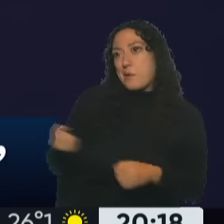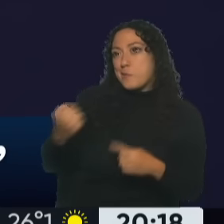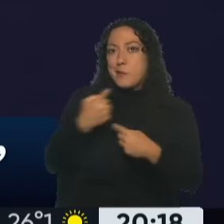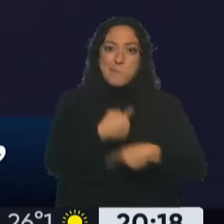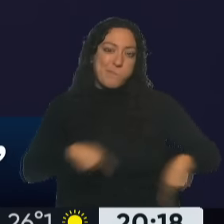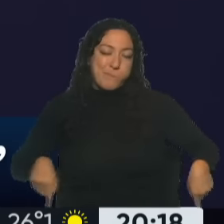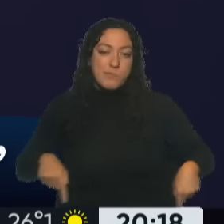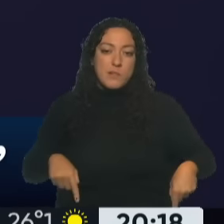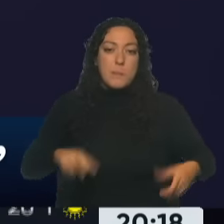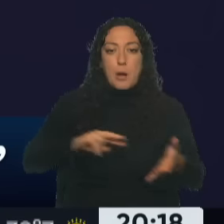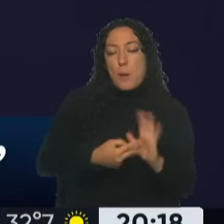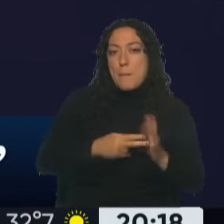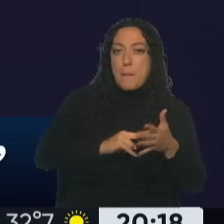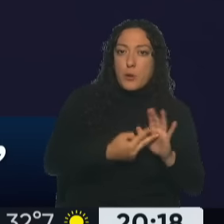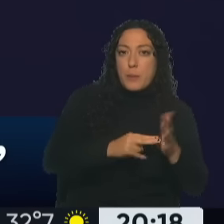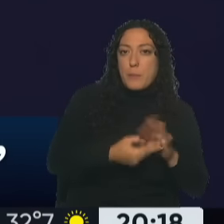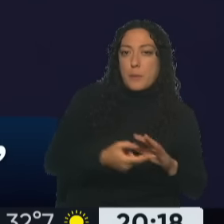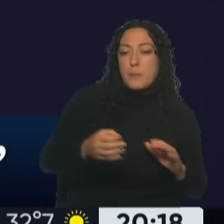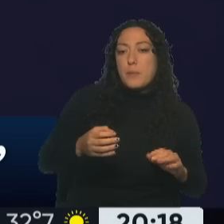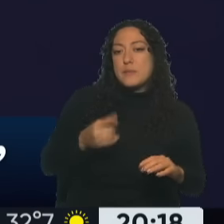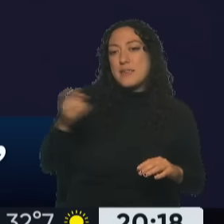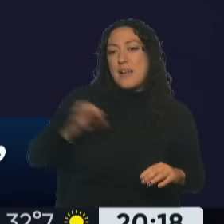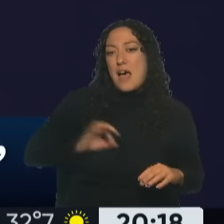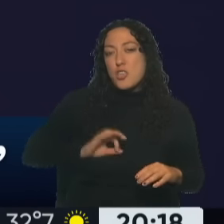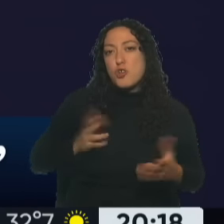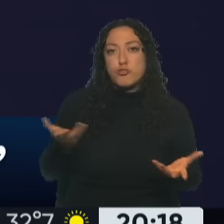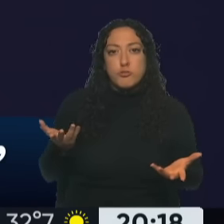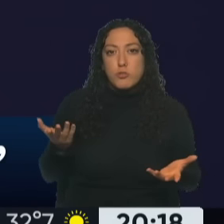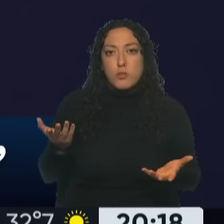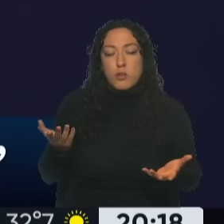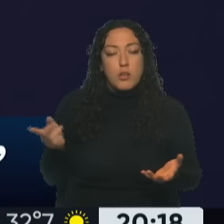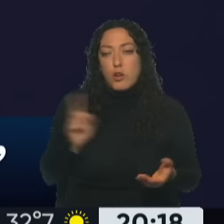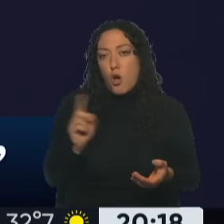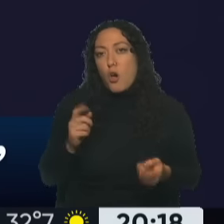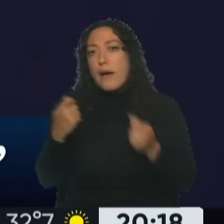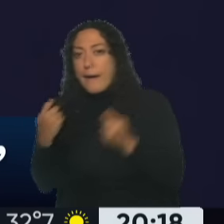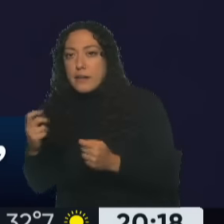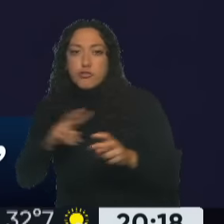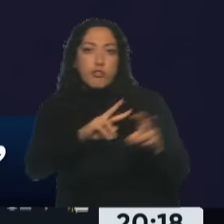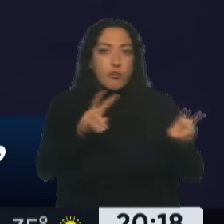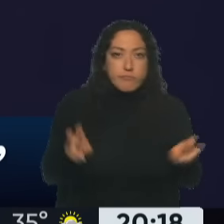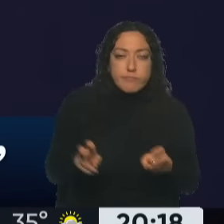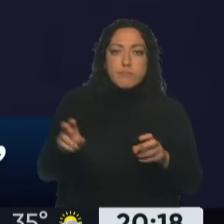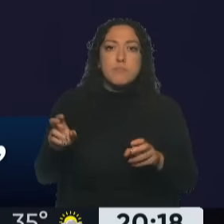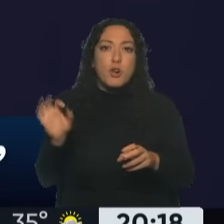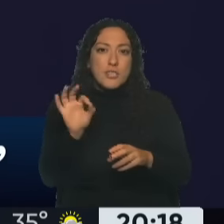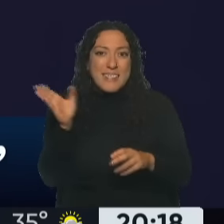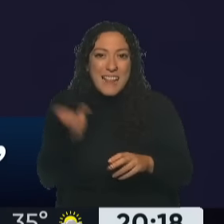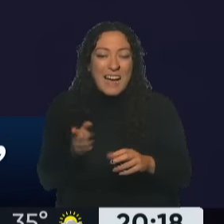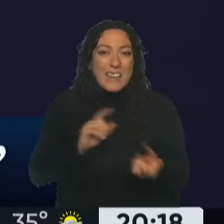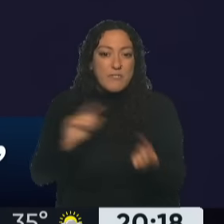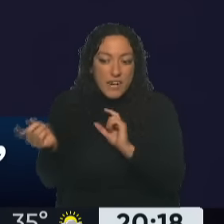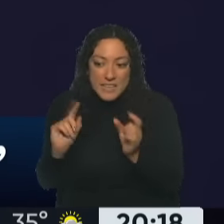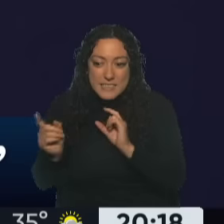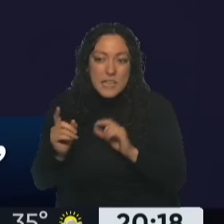tenido problemas en los últimos 100 años el déficit fiscal ha sido en realidad la causalidad de